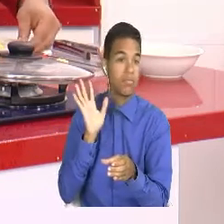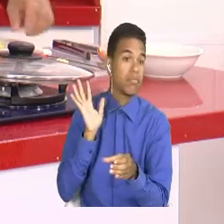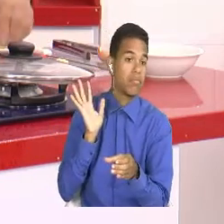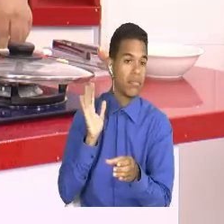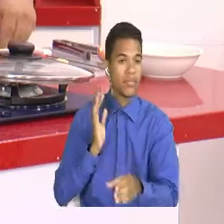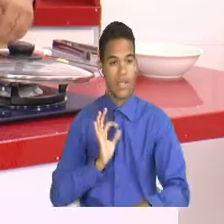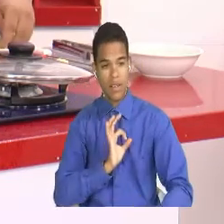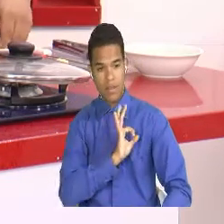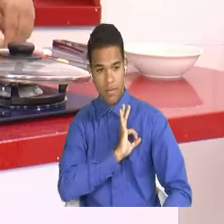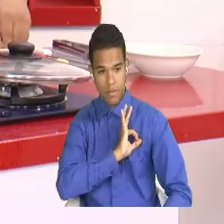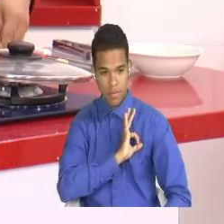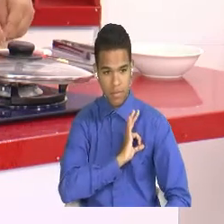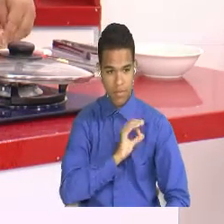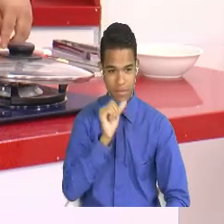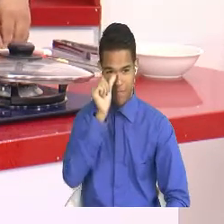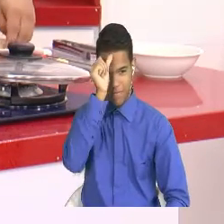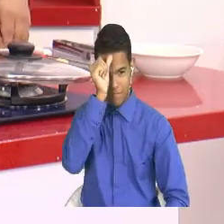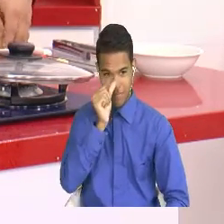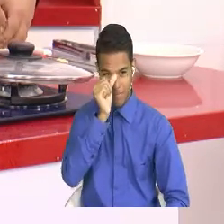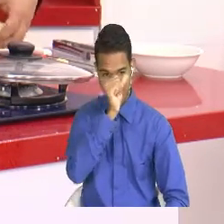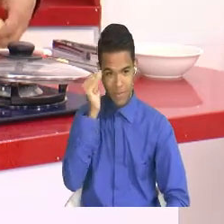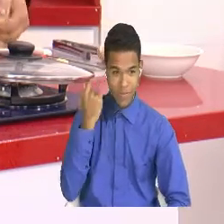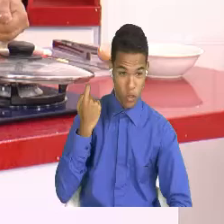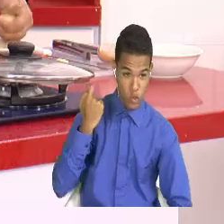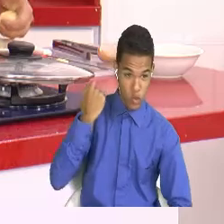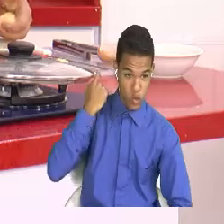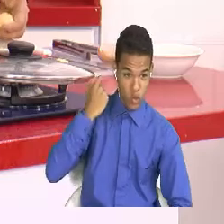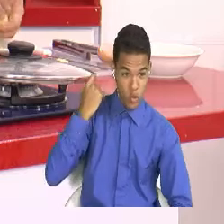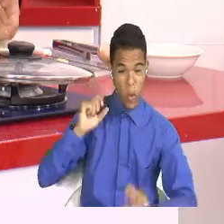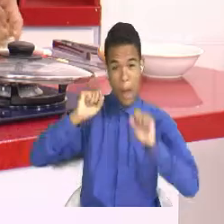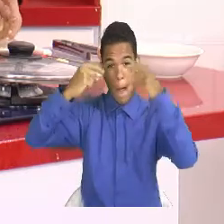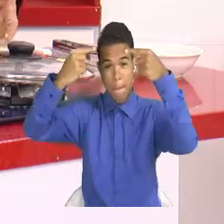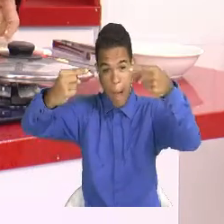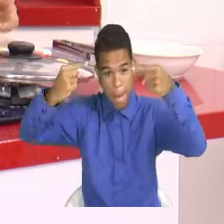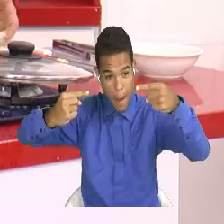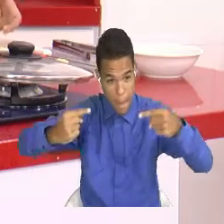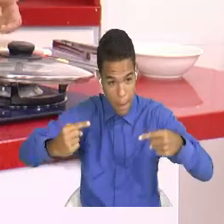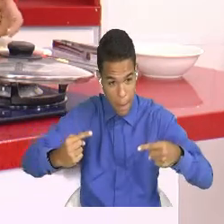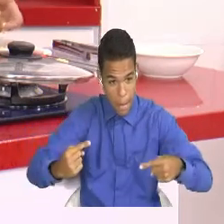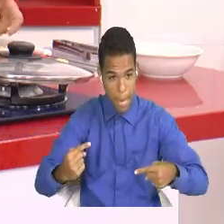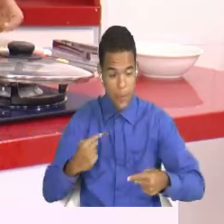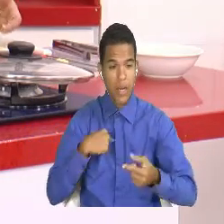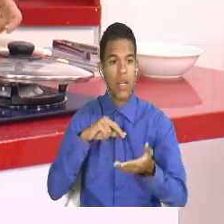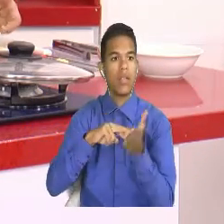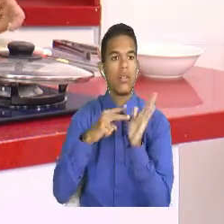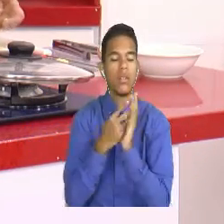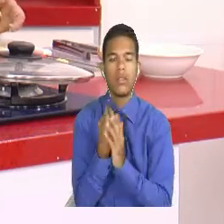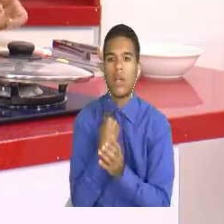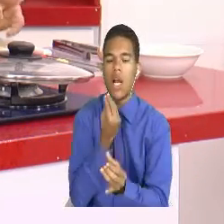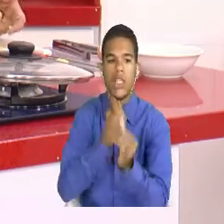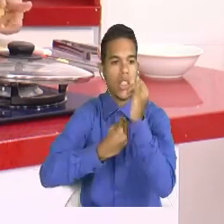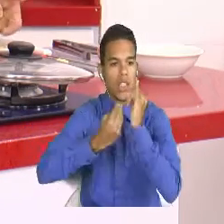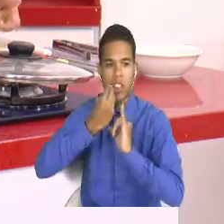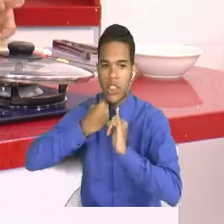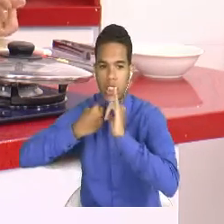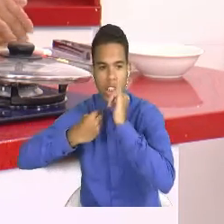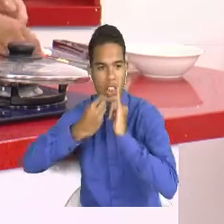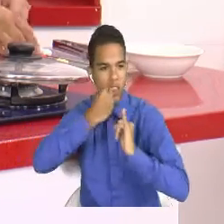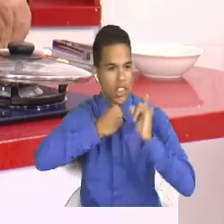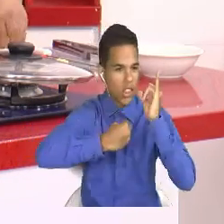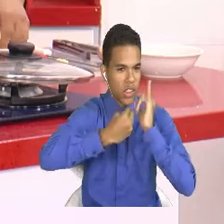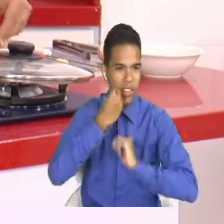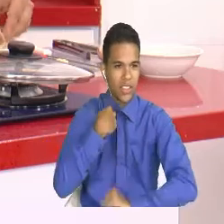favor. Sí. Estos fines de semana que hubieron partidos, esto fue como botanas para las personas que estuvieron en el